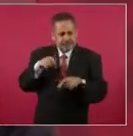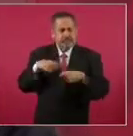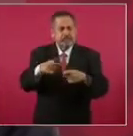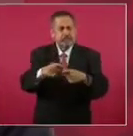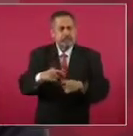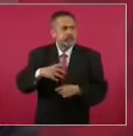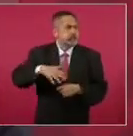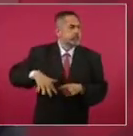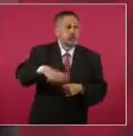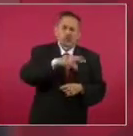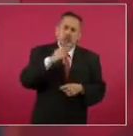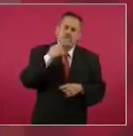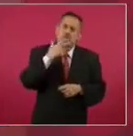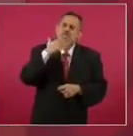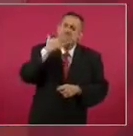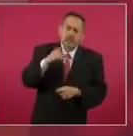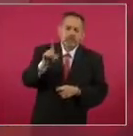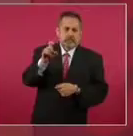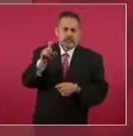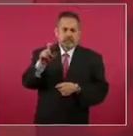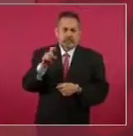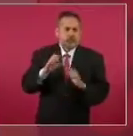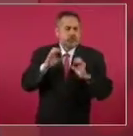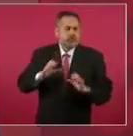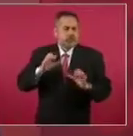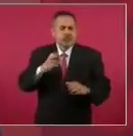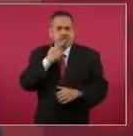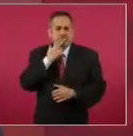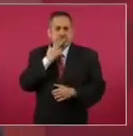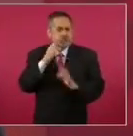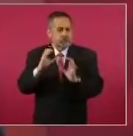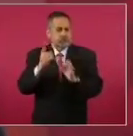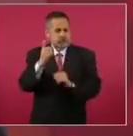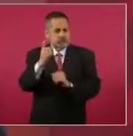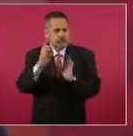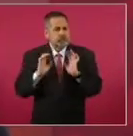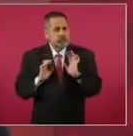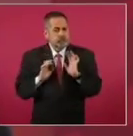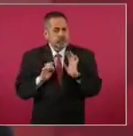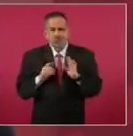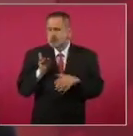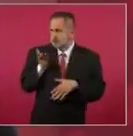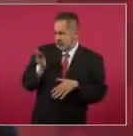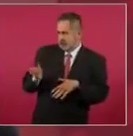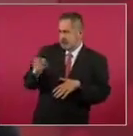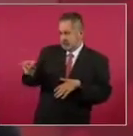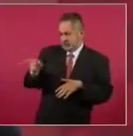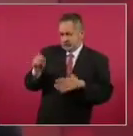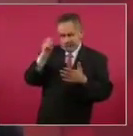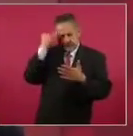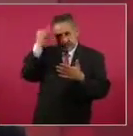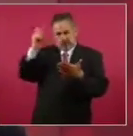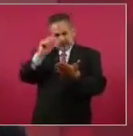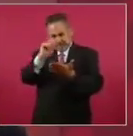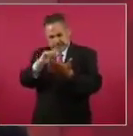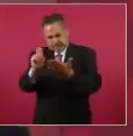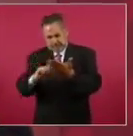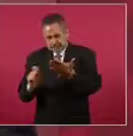uso racional del agua y cuidar este